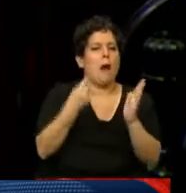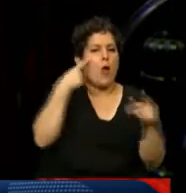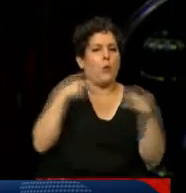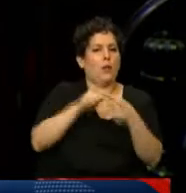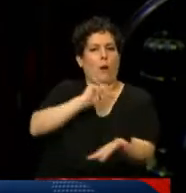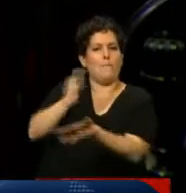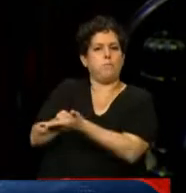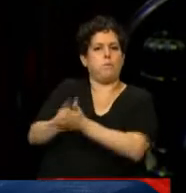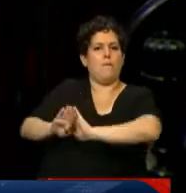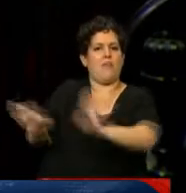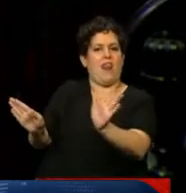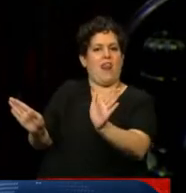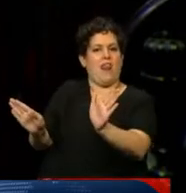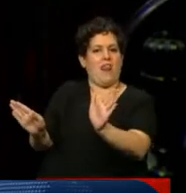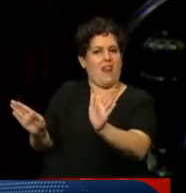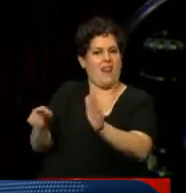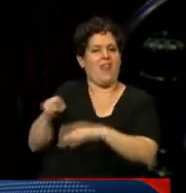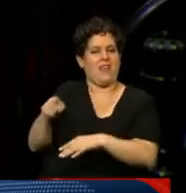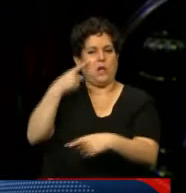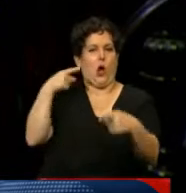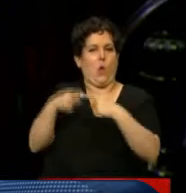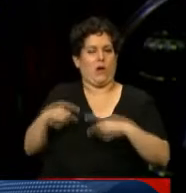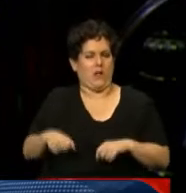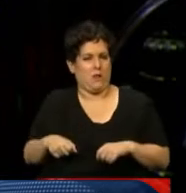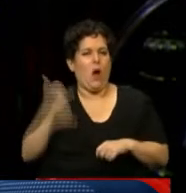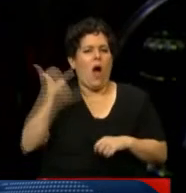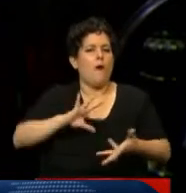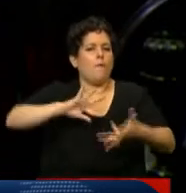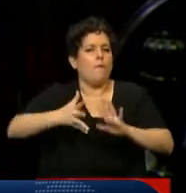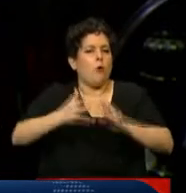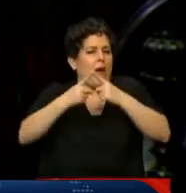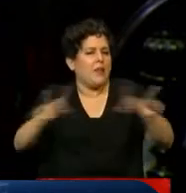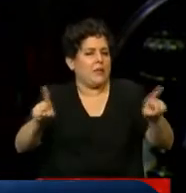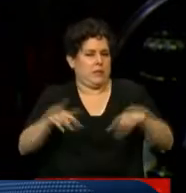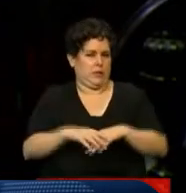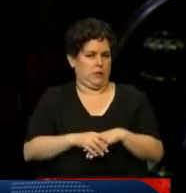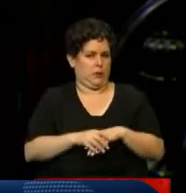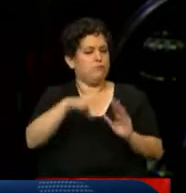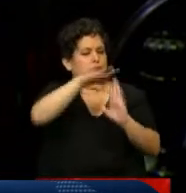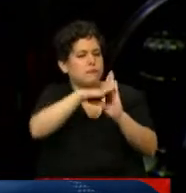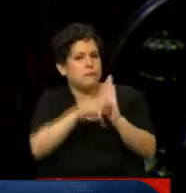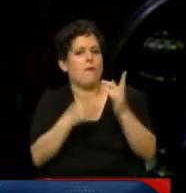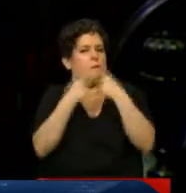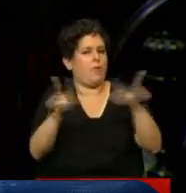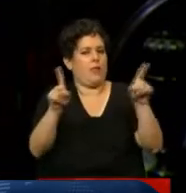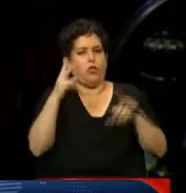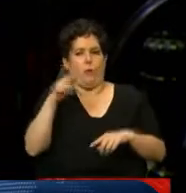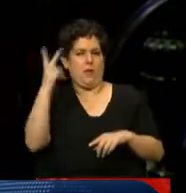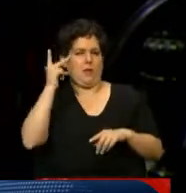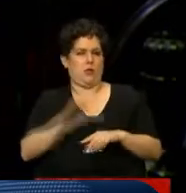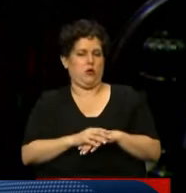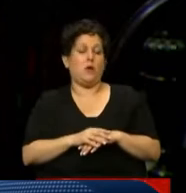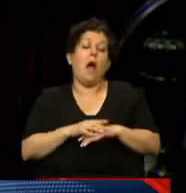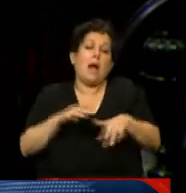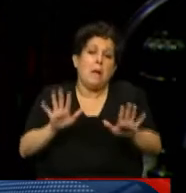y tiene otras finalidades, otras formas y otras motivaciones. Tal vez a alguno les